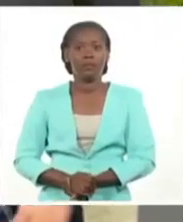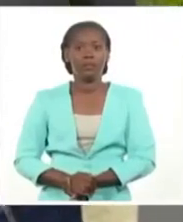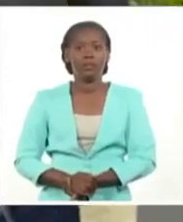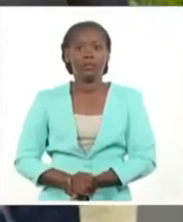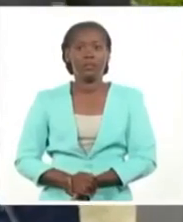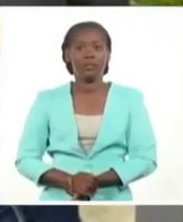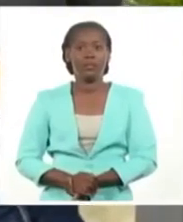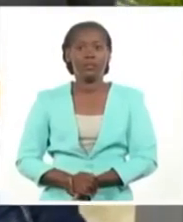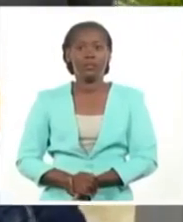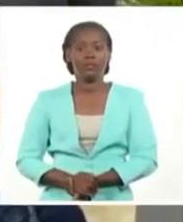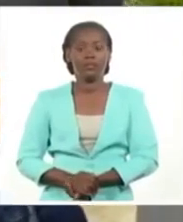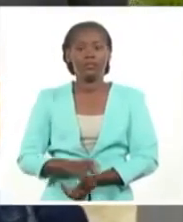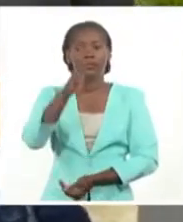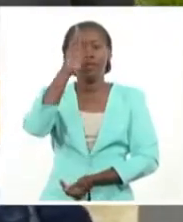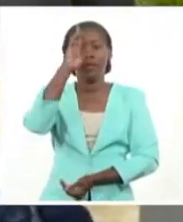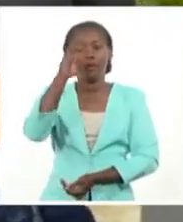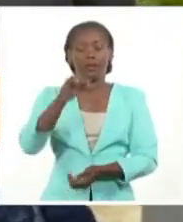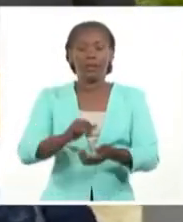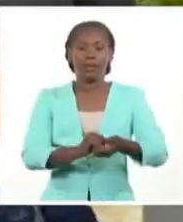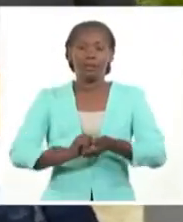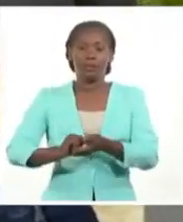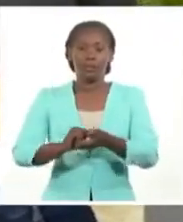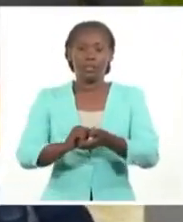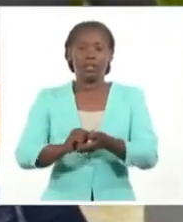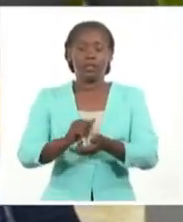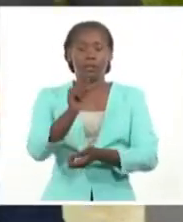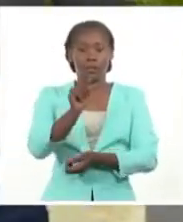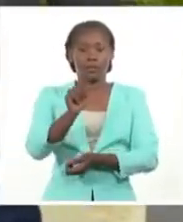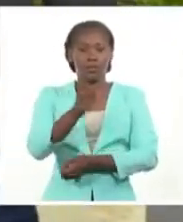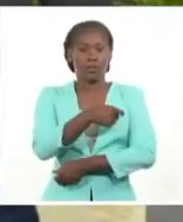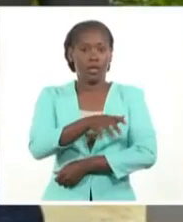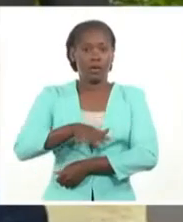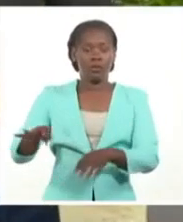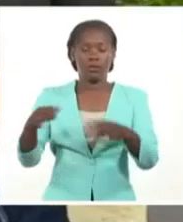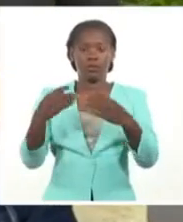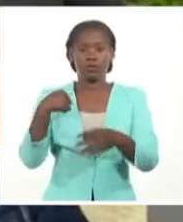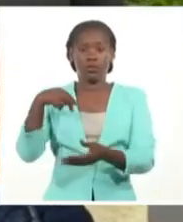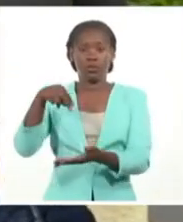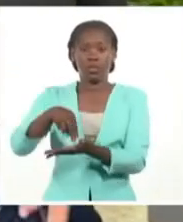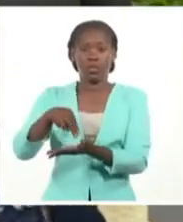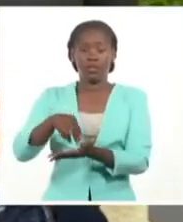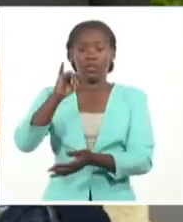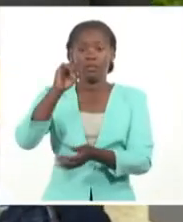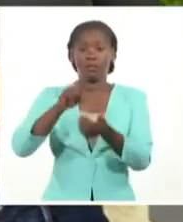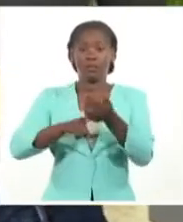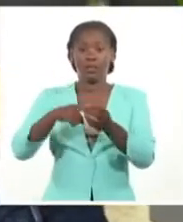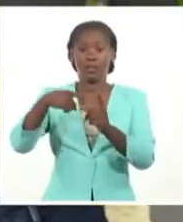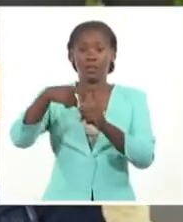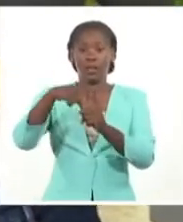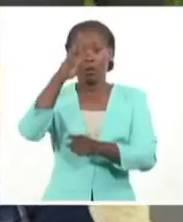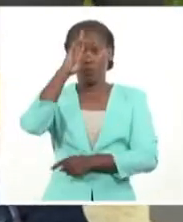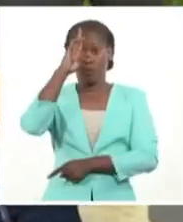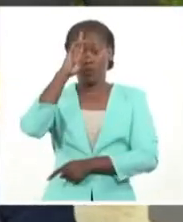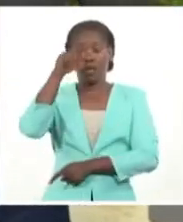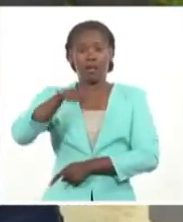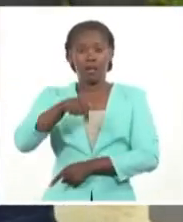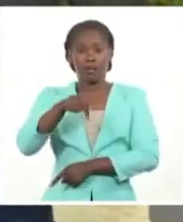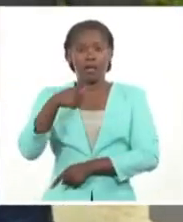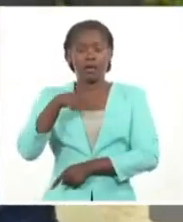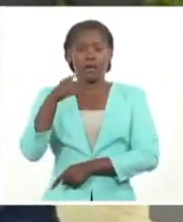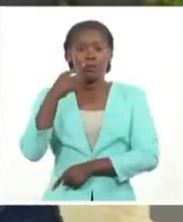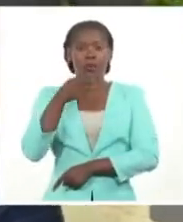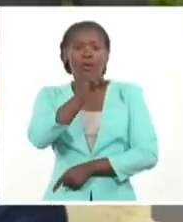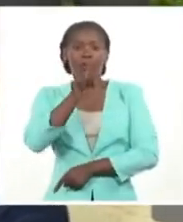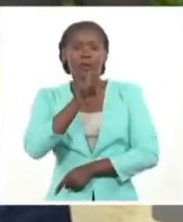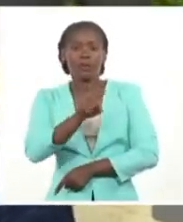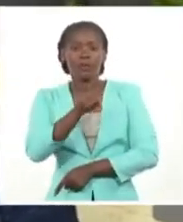Hola, el saludo para ti, Dulier, también para los amantes del deporte. Me encuentro en el Instituto de Medicina Tropical Pedro Curí y voy a conversar con la